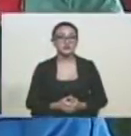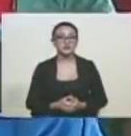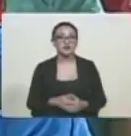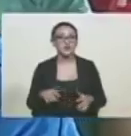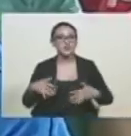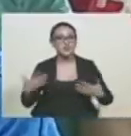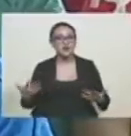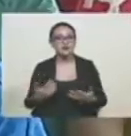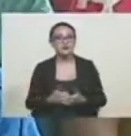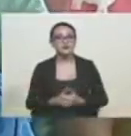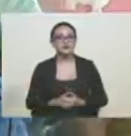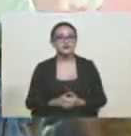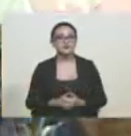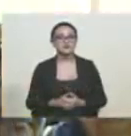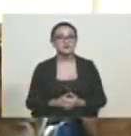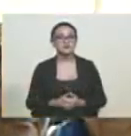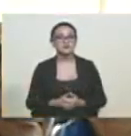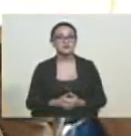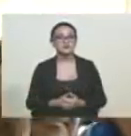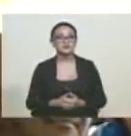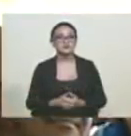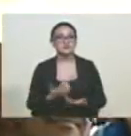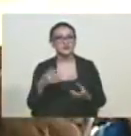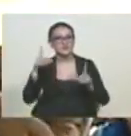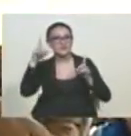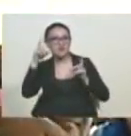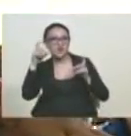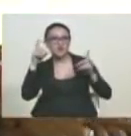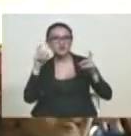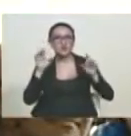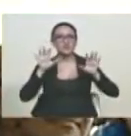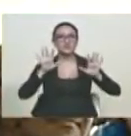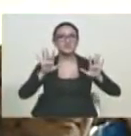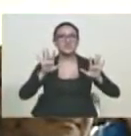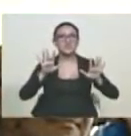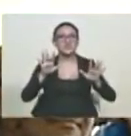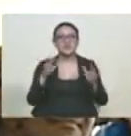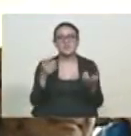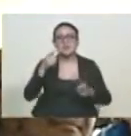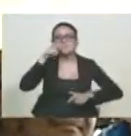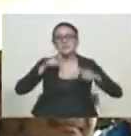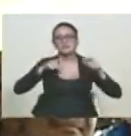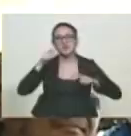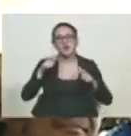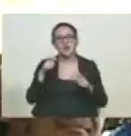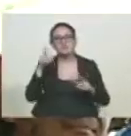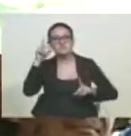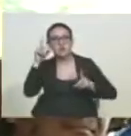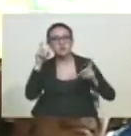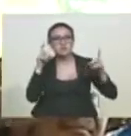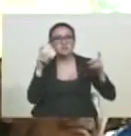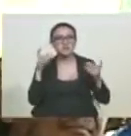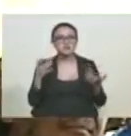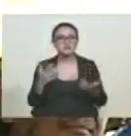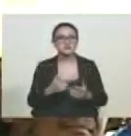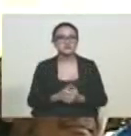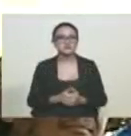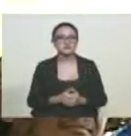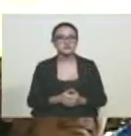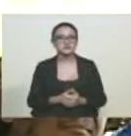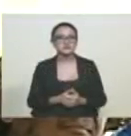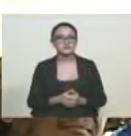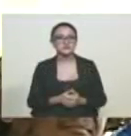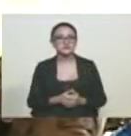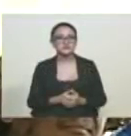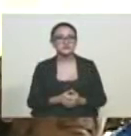¿Cuáles? Nos han tomado fotografía diestra y siniestra, que ya creo que ya no salen